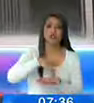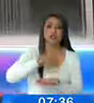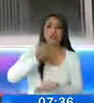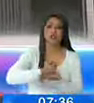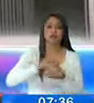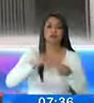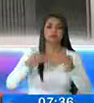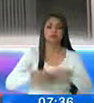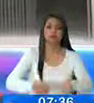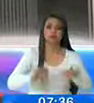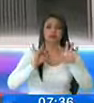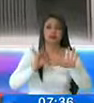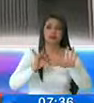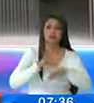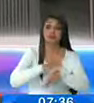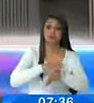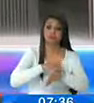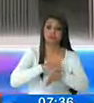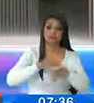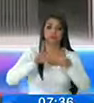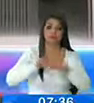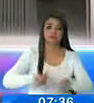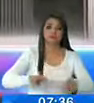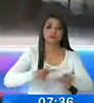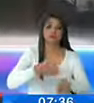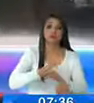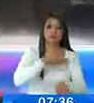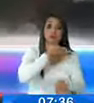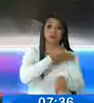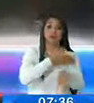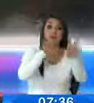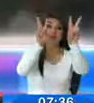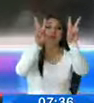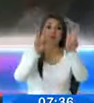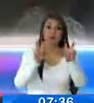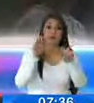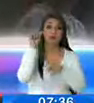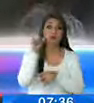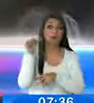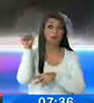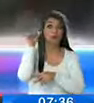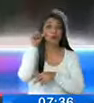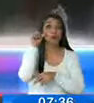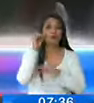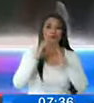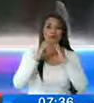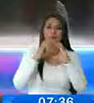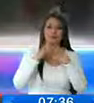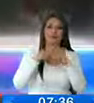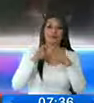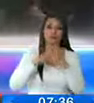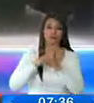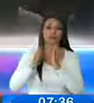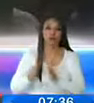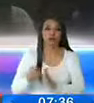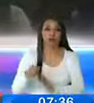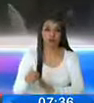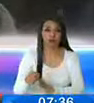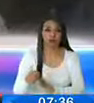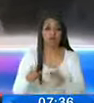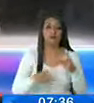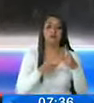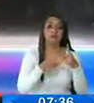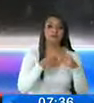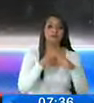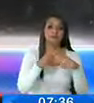Este procedimiento se encuentra dentro de la investigación previa por el caso del audio de la conversación entre el excontralor Carlos Polit y